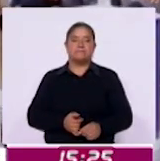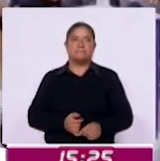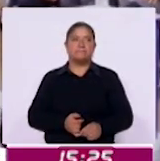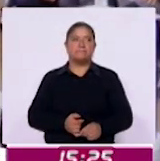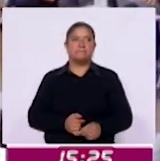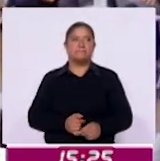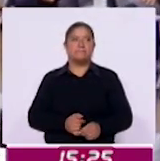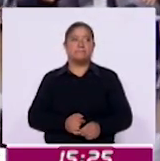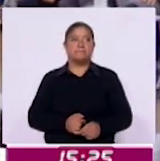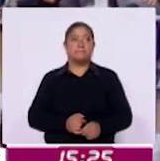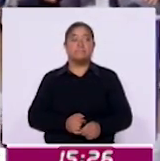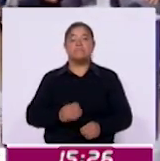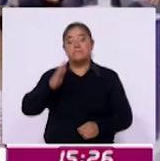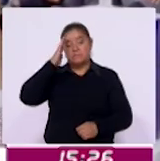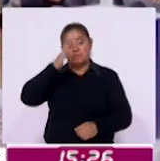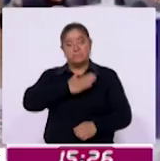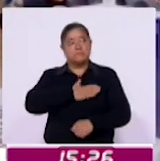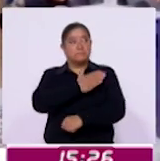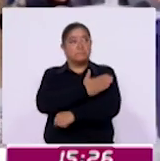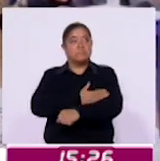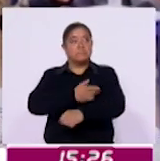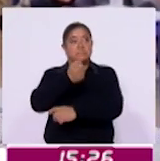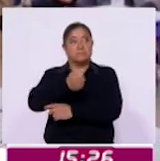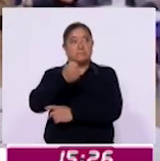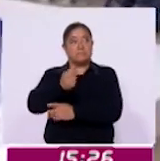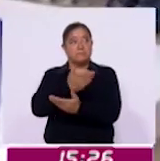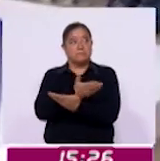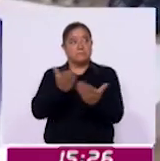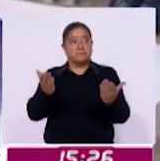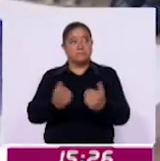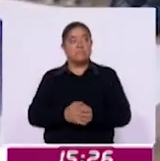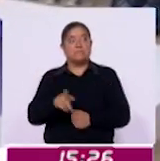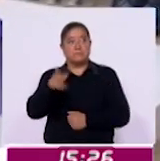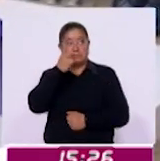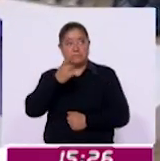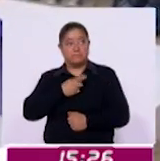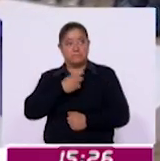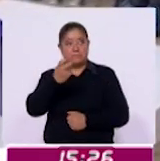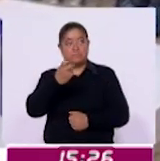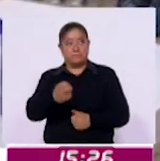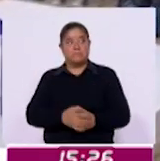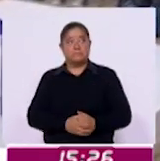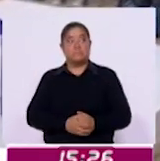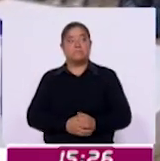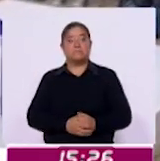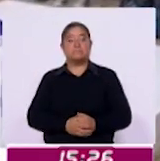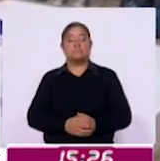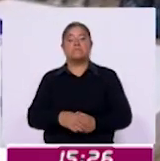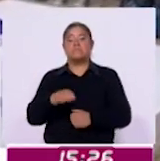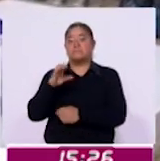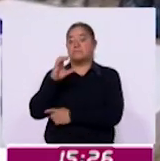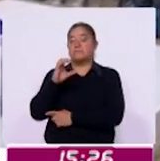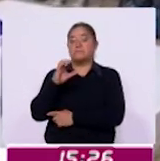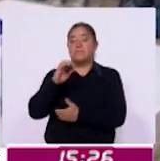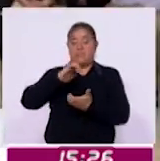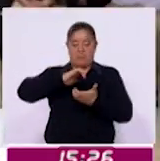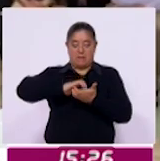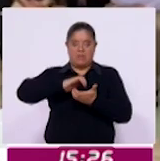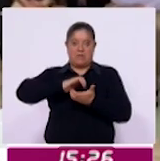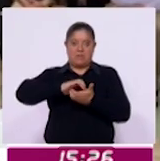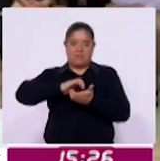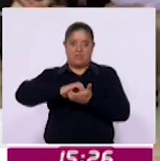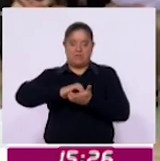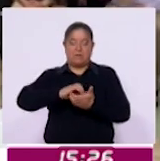¿Qué tal? Muy buena tarde. Un saludo a todo nuestro auditorio. Y bien, como así lo mencionas, desde el Colegio Nacional de Educación Profesional